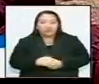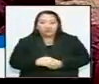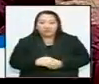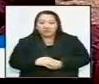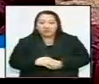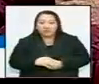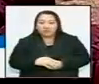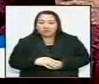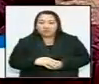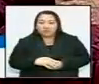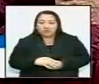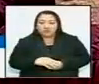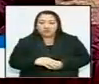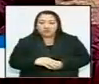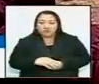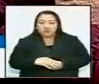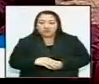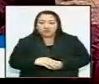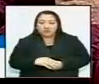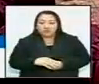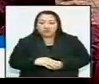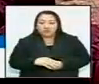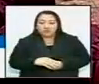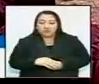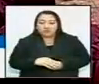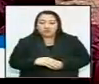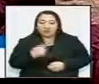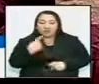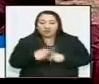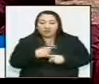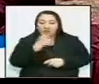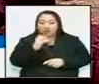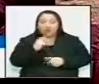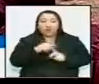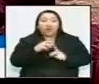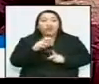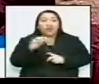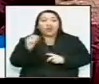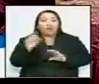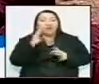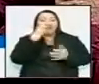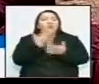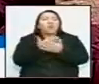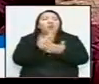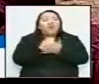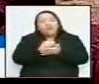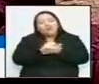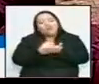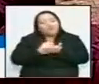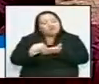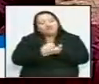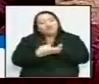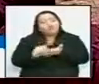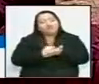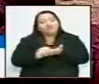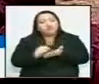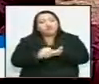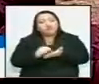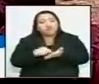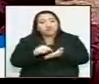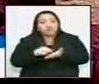que el ex Contralor había elaborado un borrador, y ese borrador,